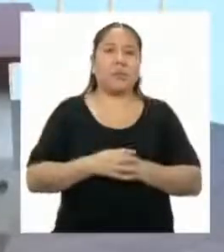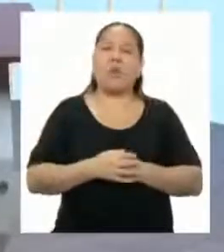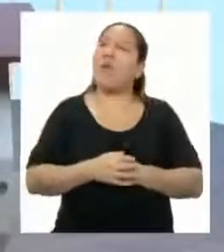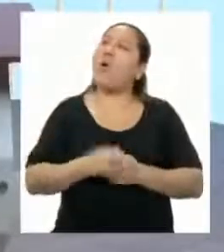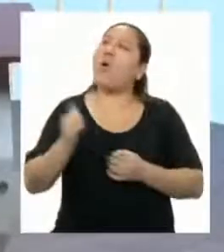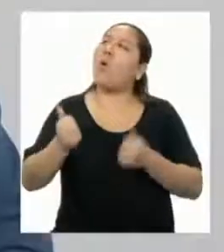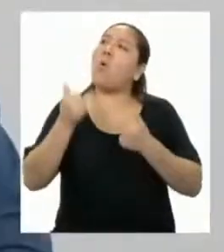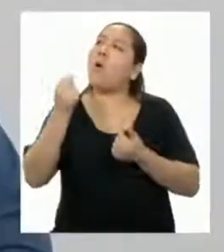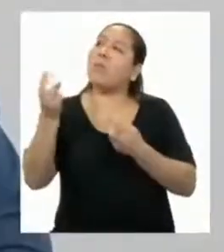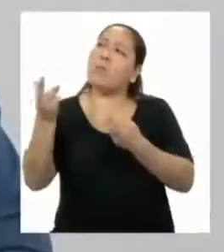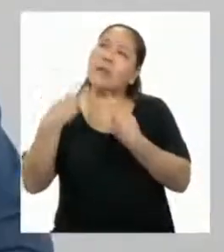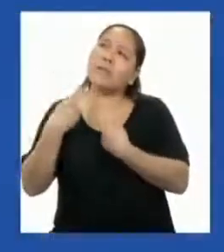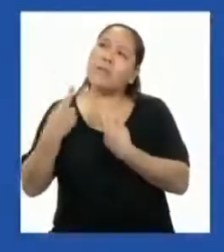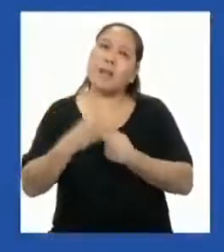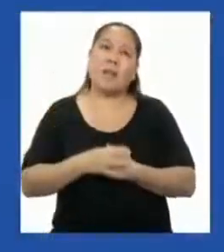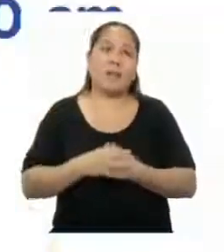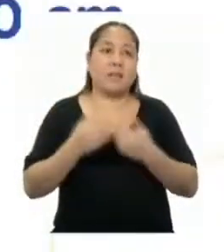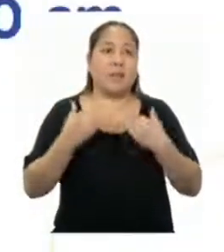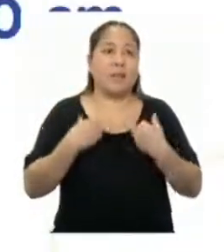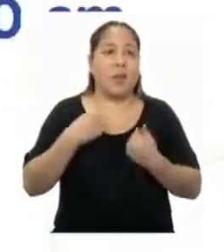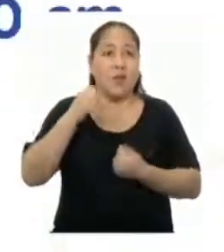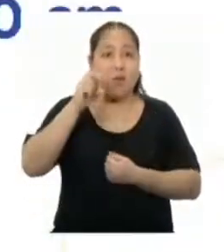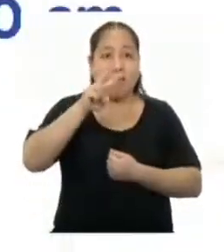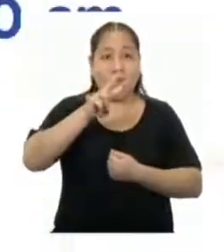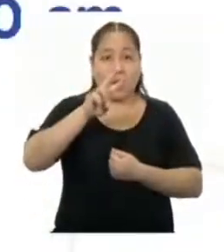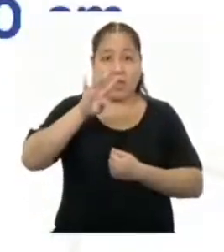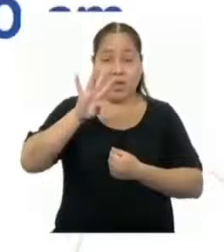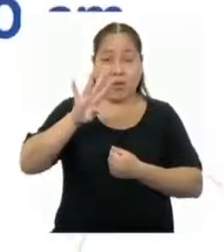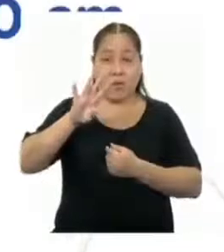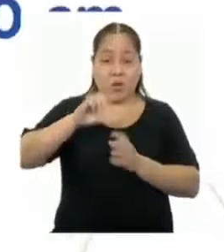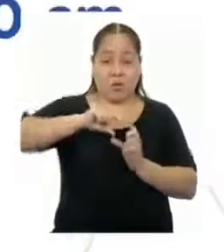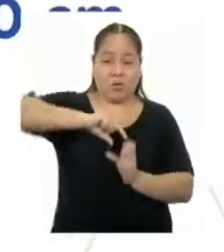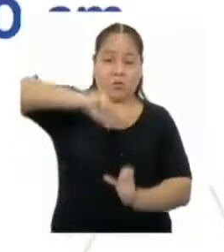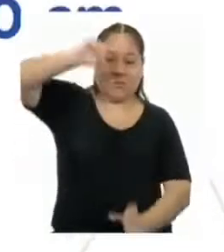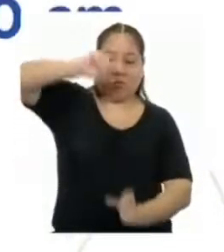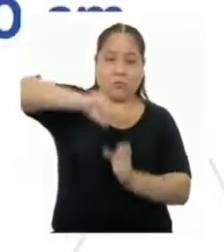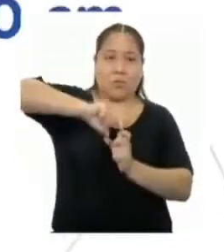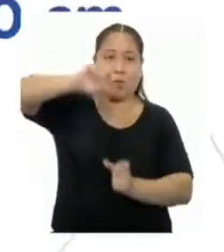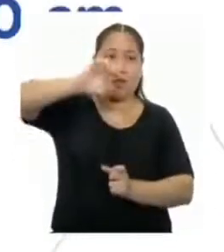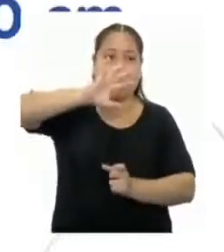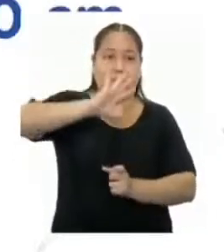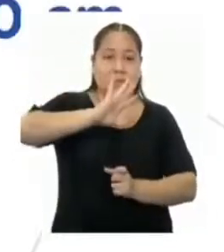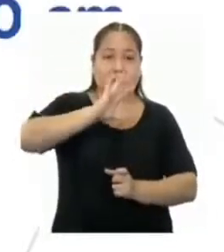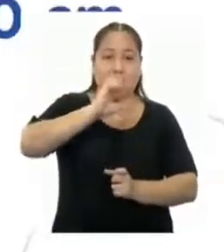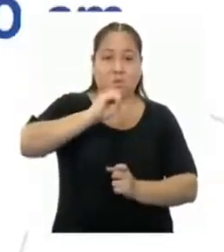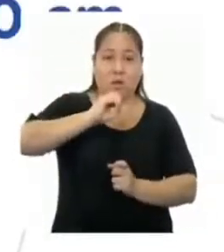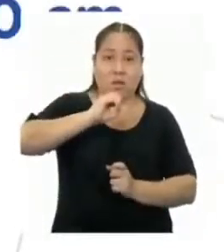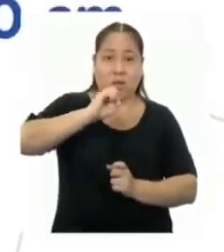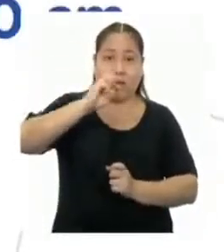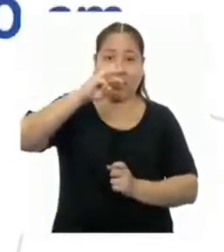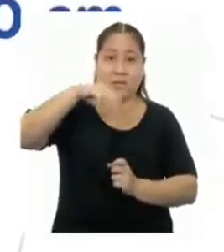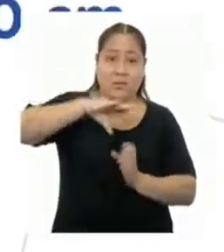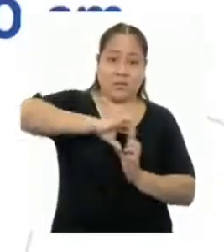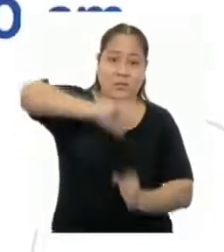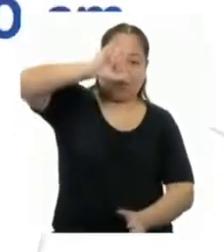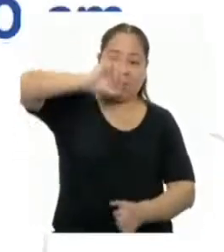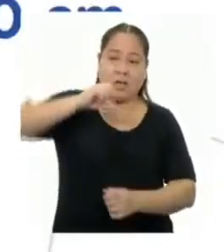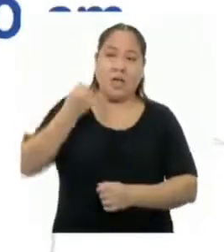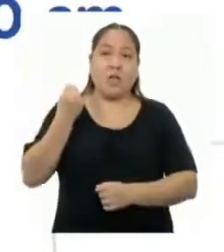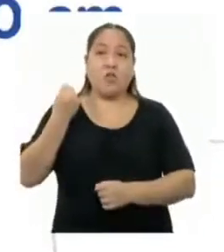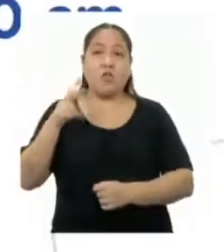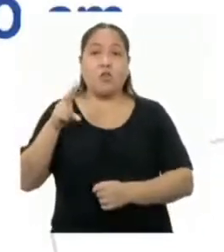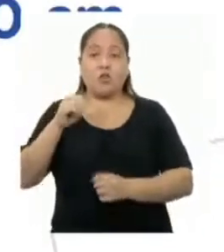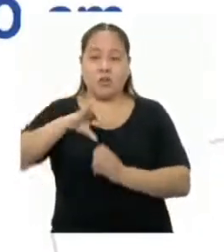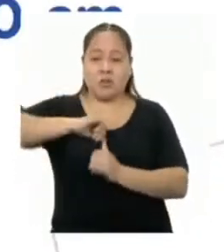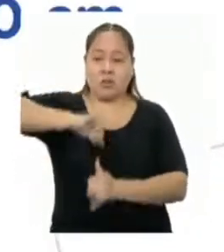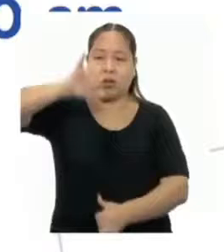material tienes para regalarme? Tengo 24 listones de madera de 50 centímetros de largo y 12 listones